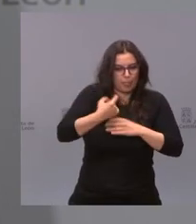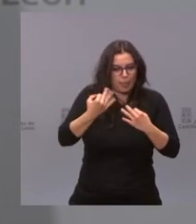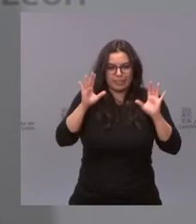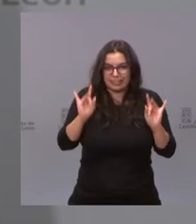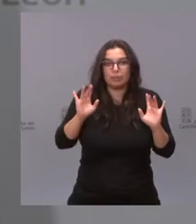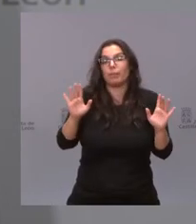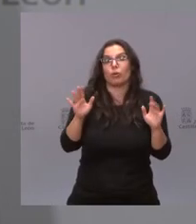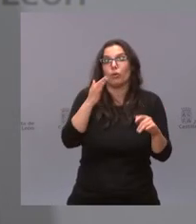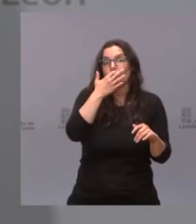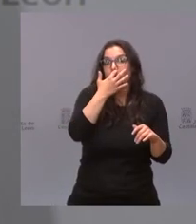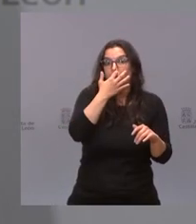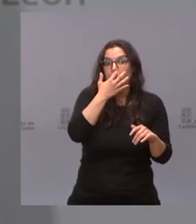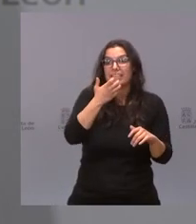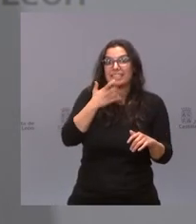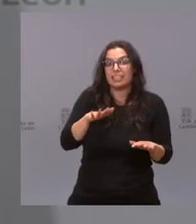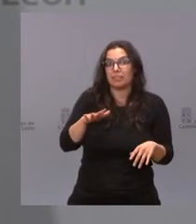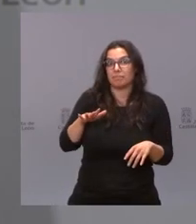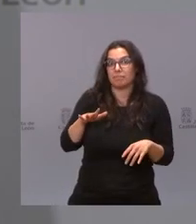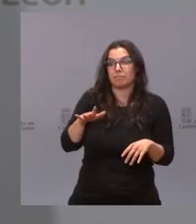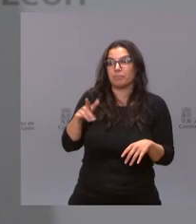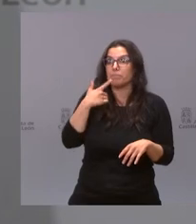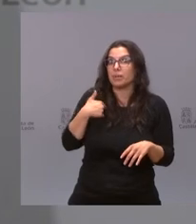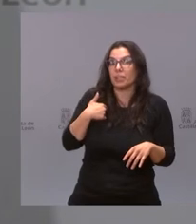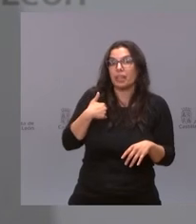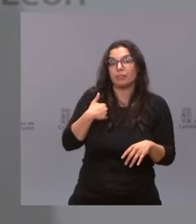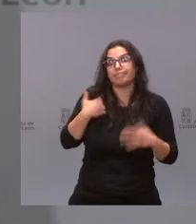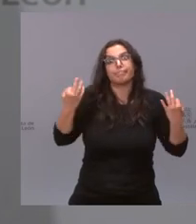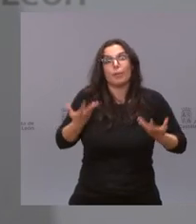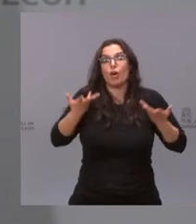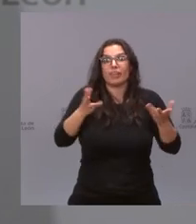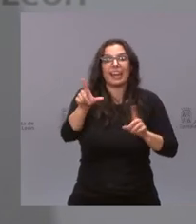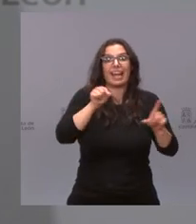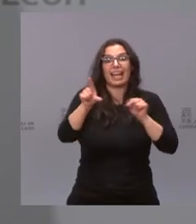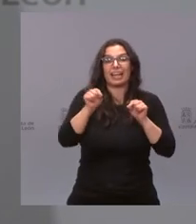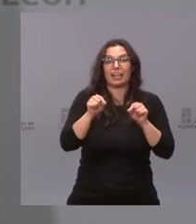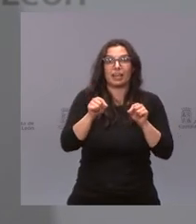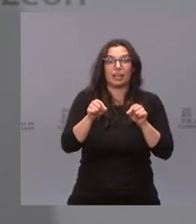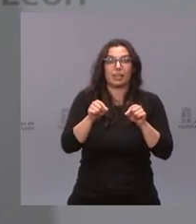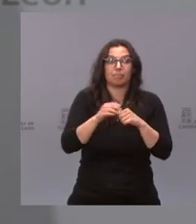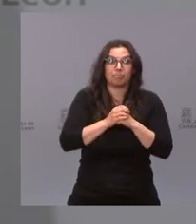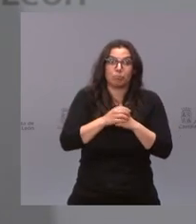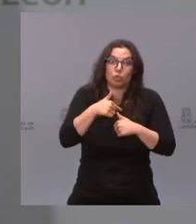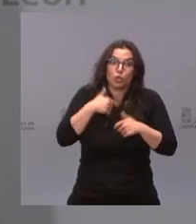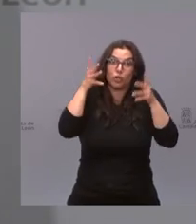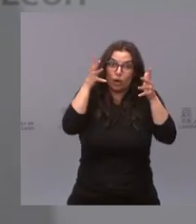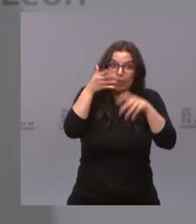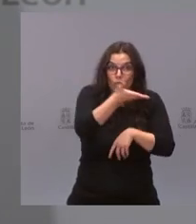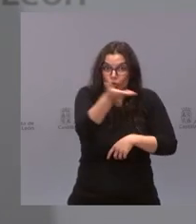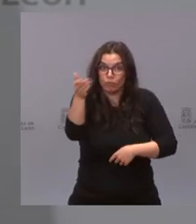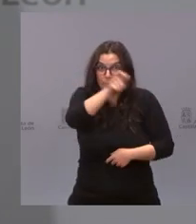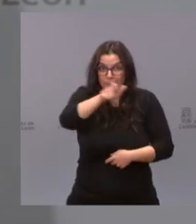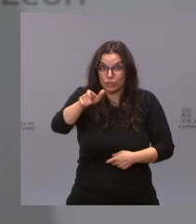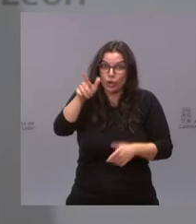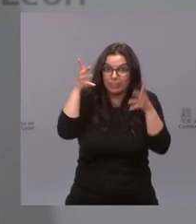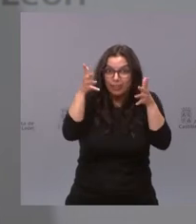Pero si a nosotros nos dicen, oye, existe la posibilidad de elegir, mi recomendación a los ciudadanos